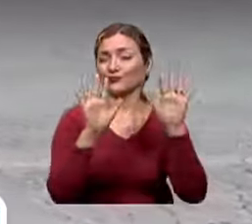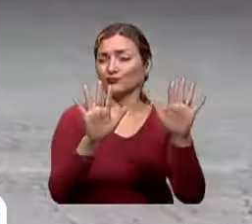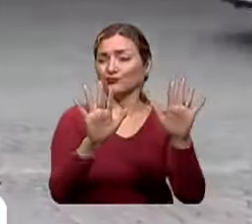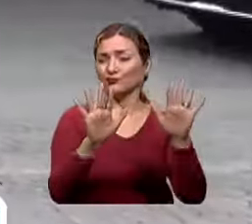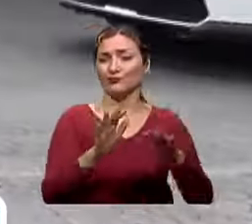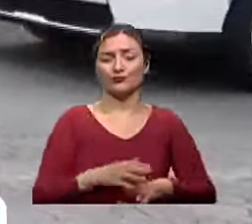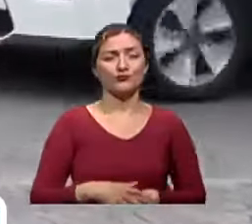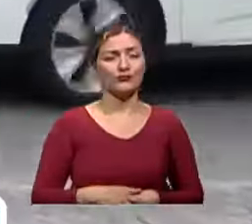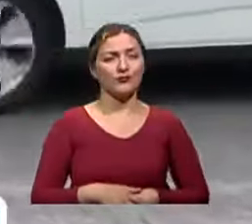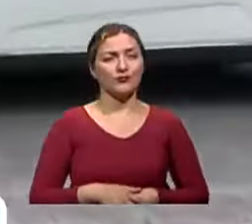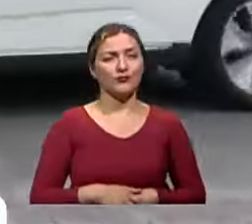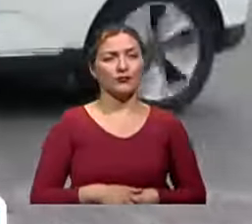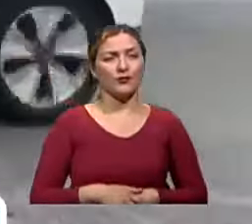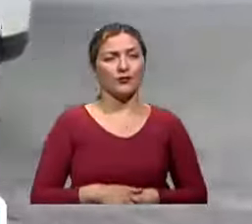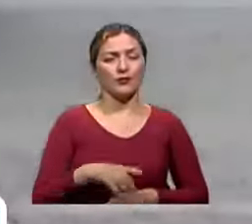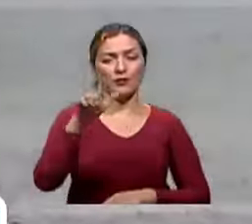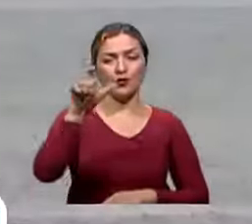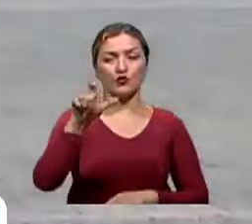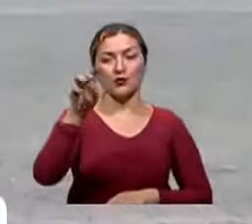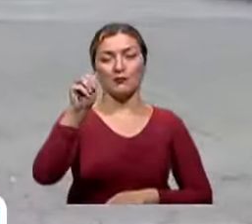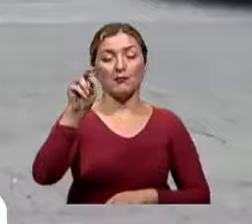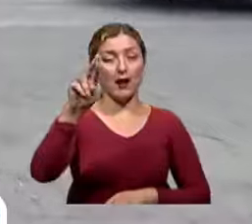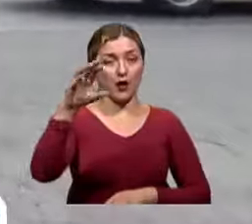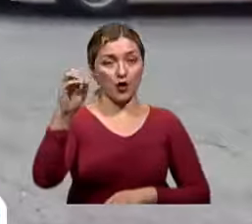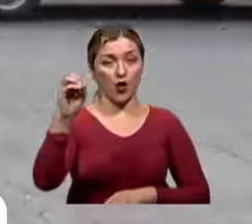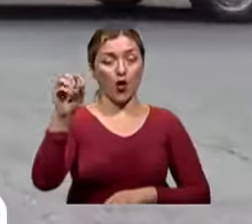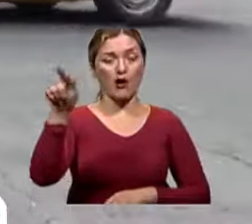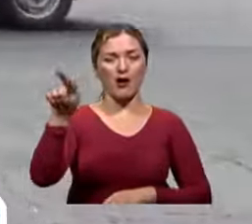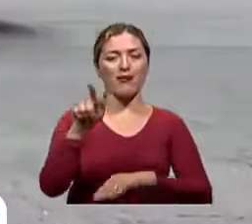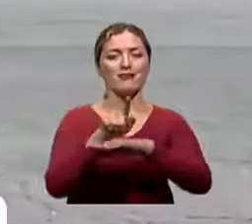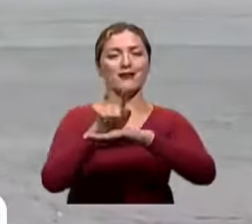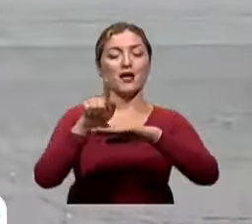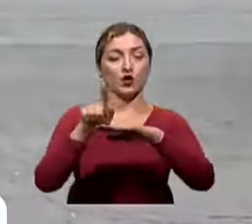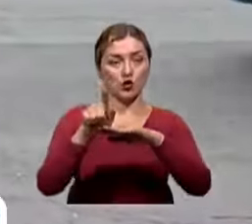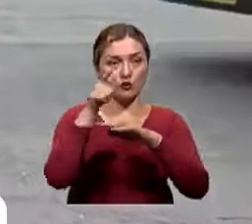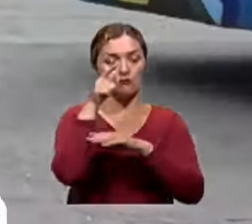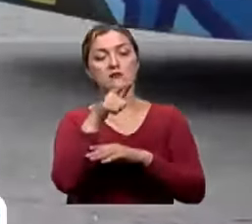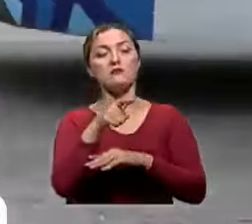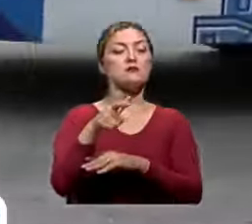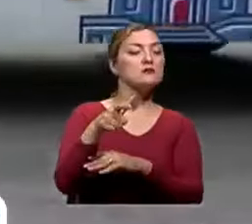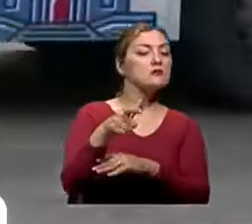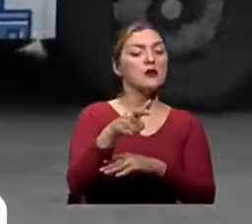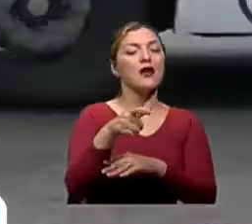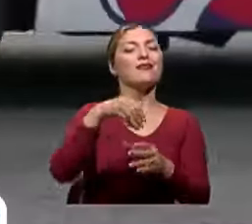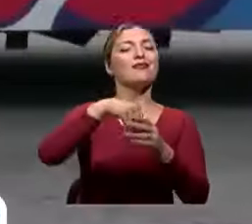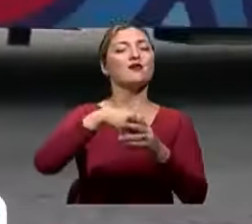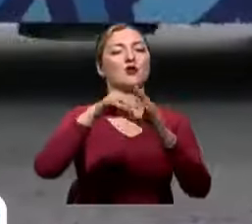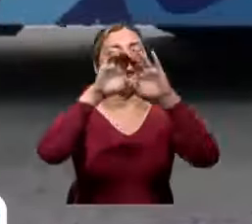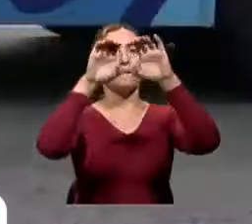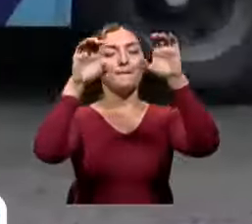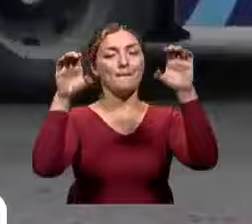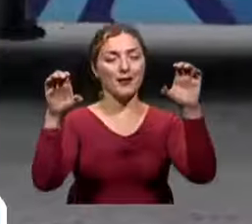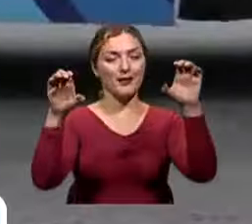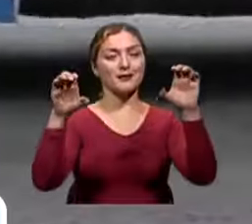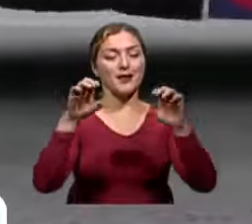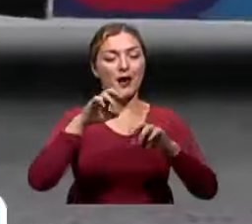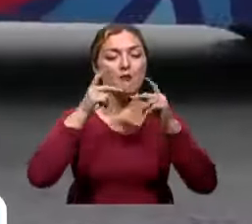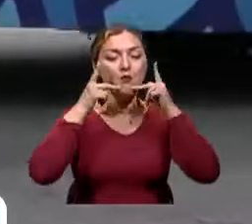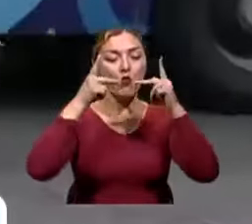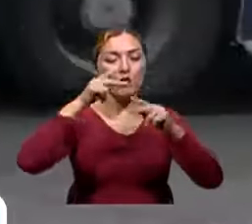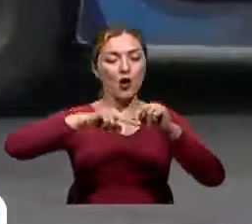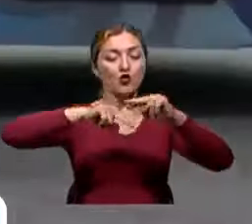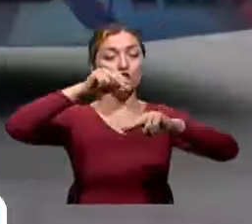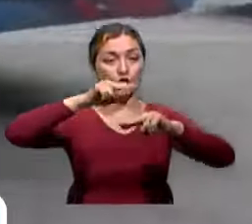nos encontramos con Marco Ñato, él es director de fiscalización de la EMOB. Muy buenos días. Bueno, hemos visto cómo han ido avanzando estos